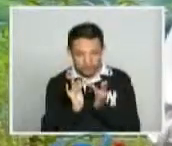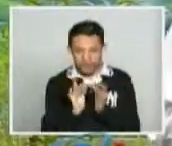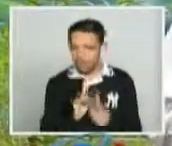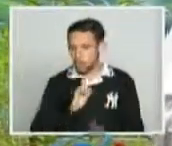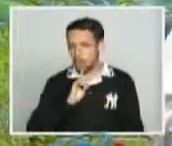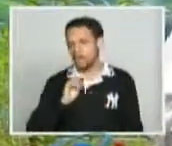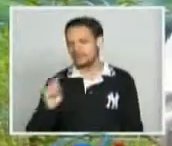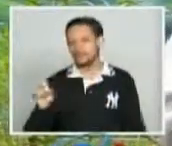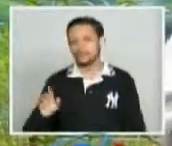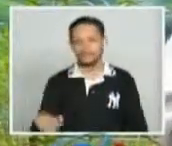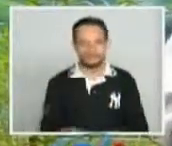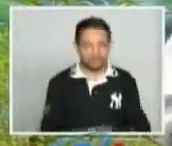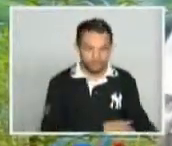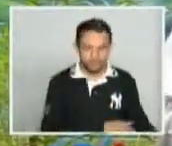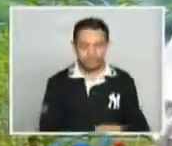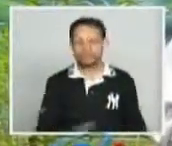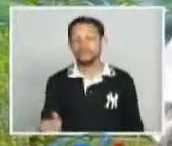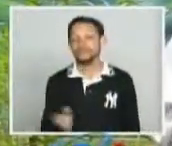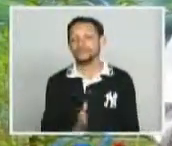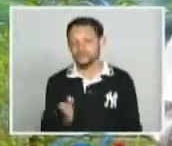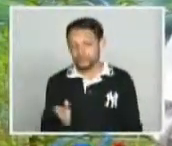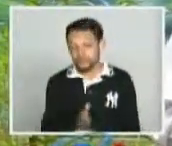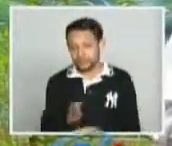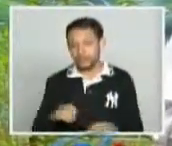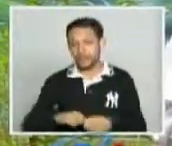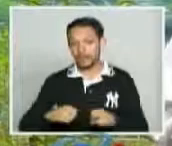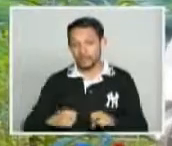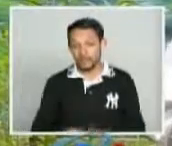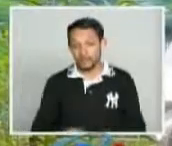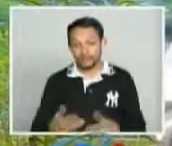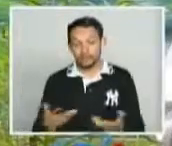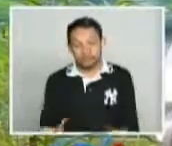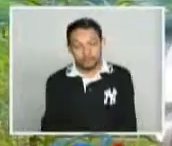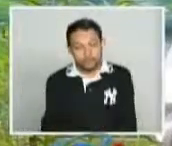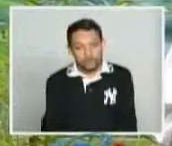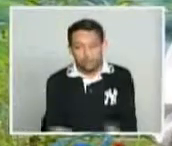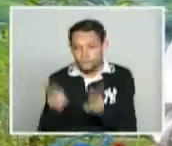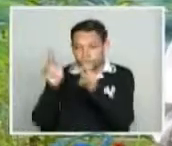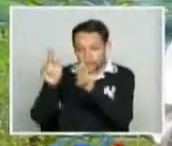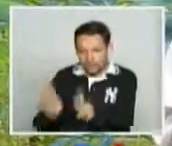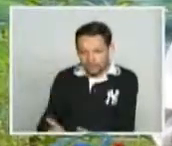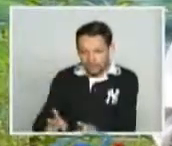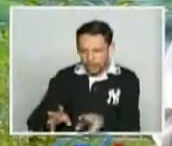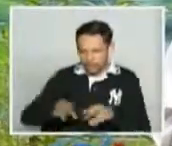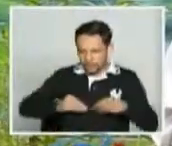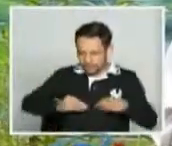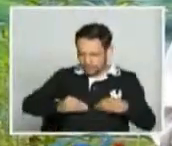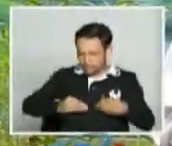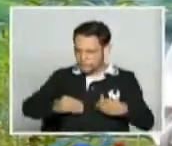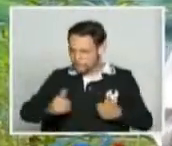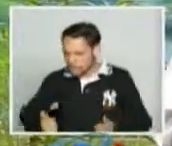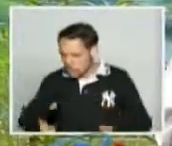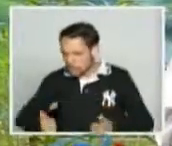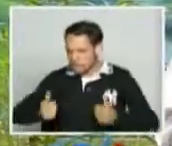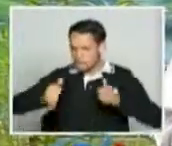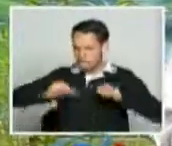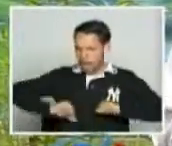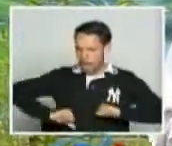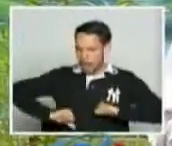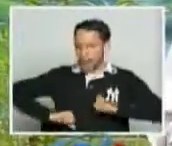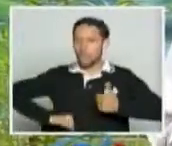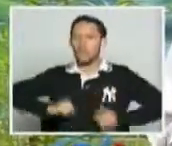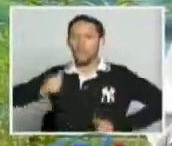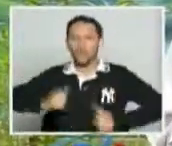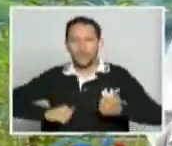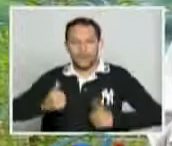terapéutico. Este es un problema muy grave porque no sabemos si la persona realmente está tomándose bien